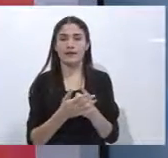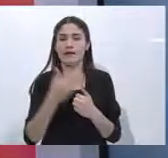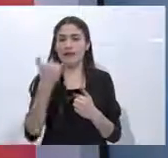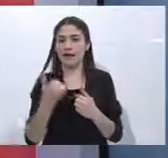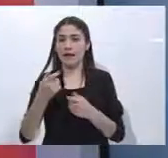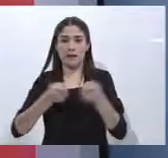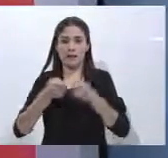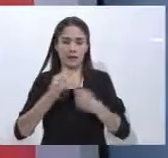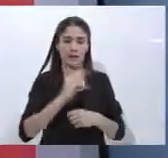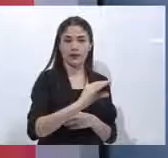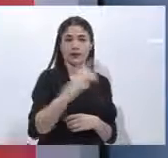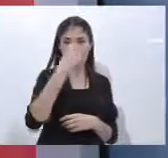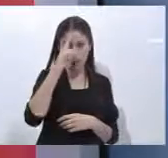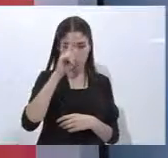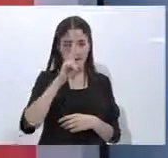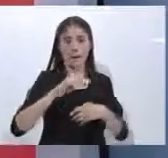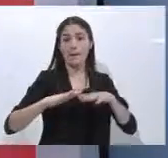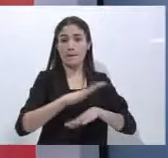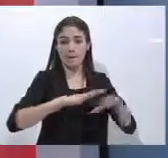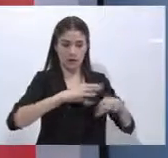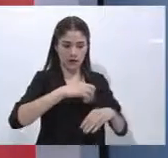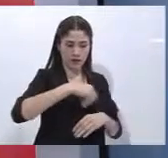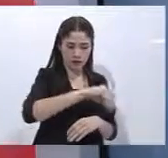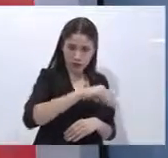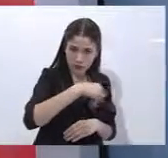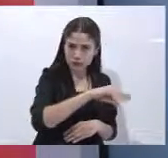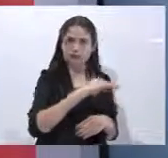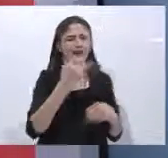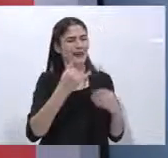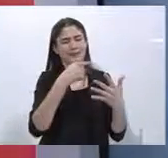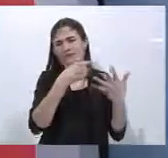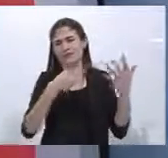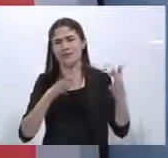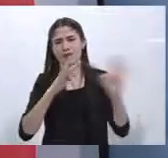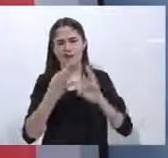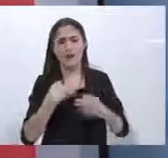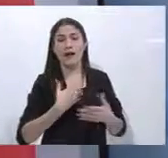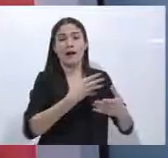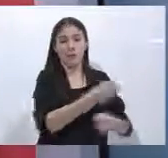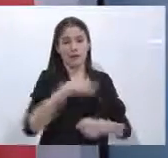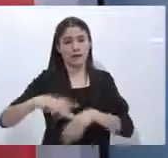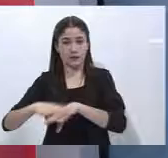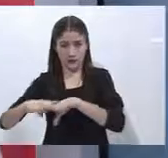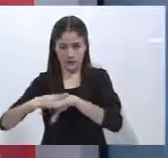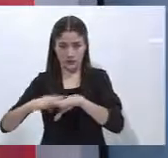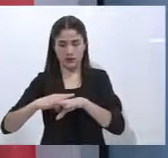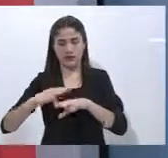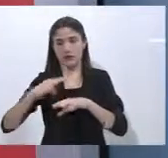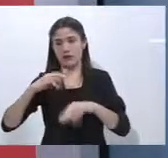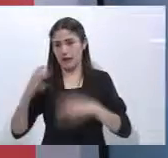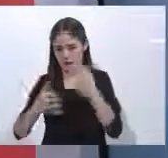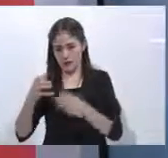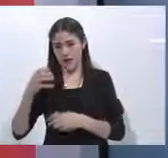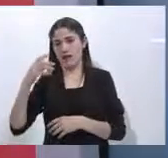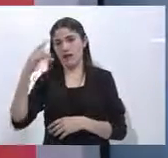baja a una tasa de interés crédito para inversión a otras tasas a diferentes plazos entonces estamos trabajando en